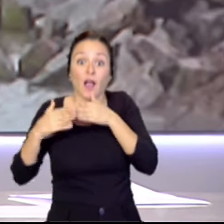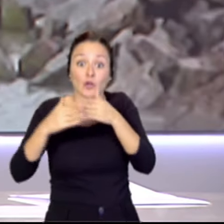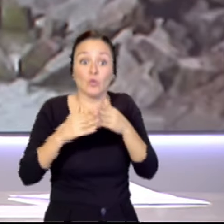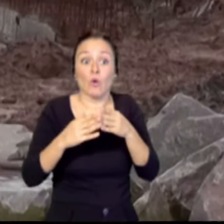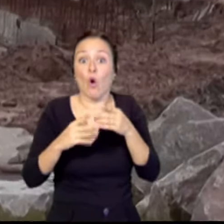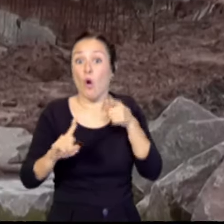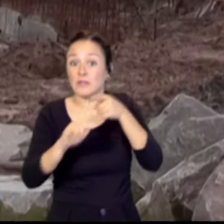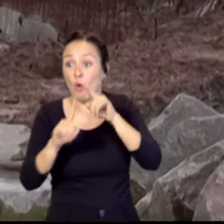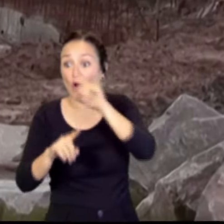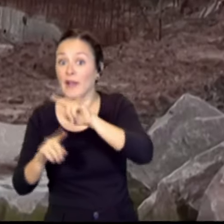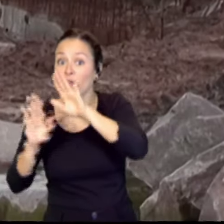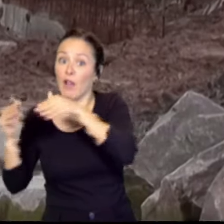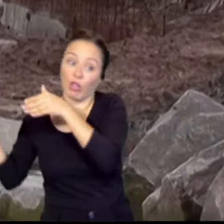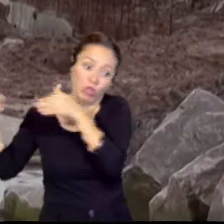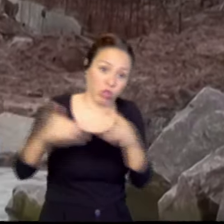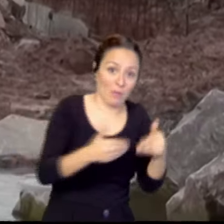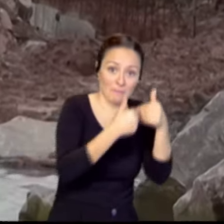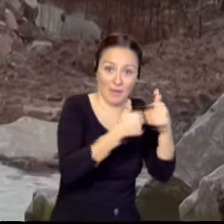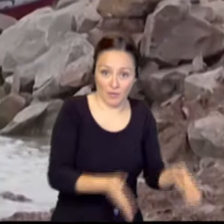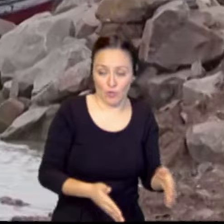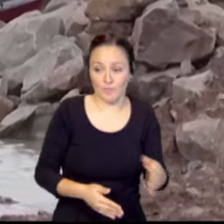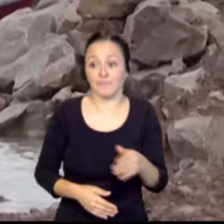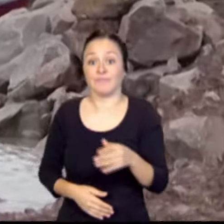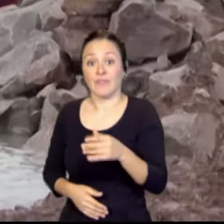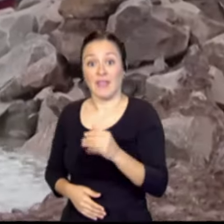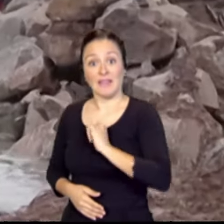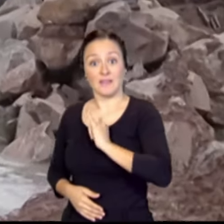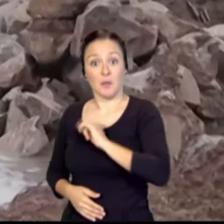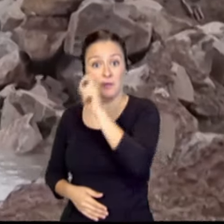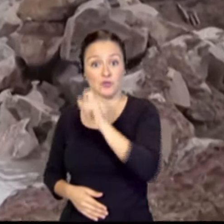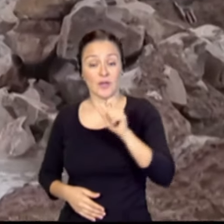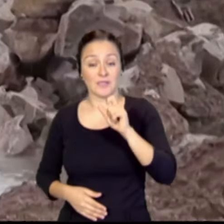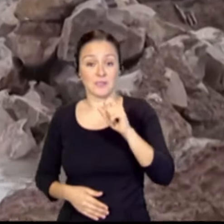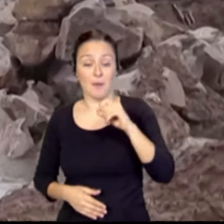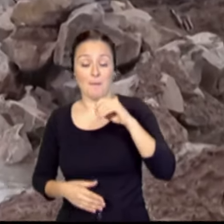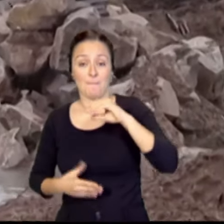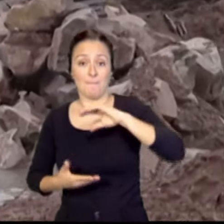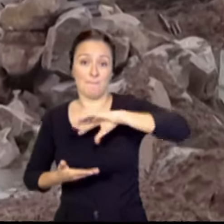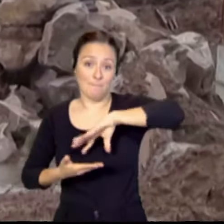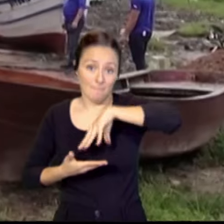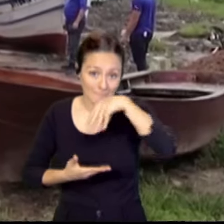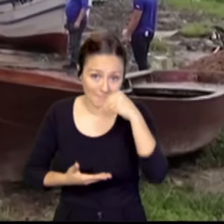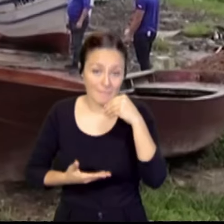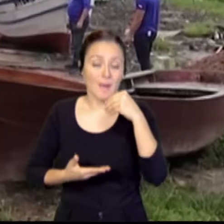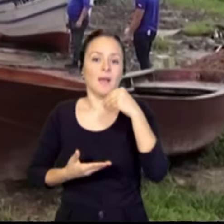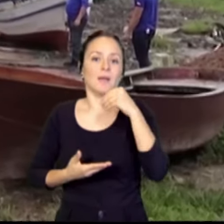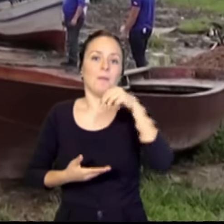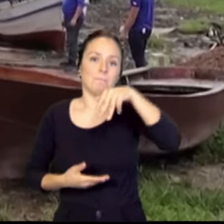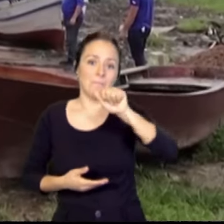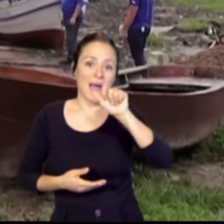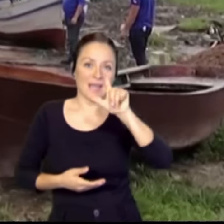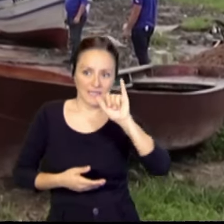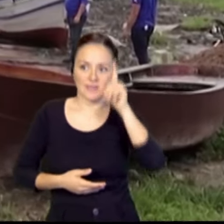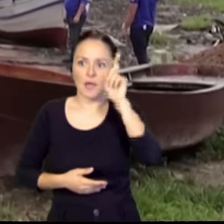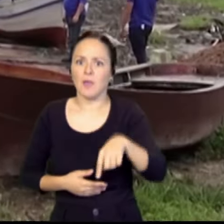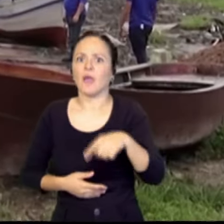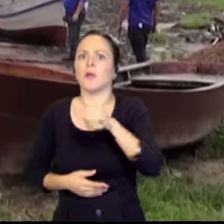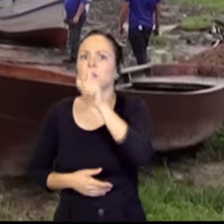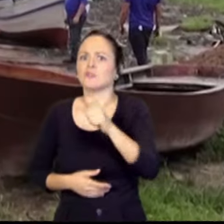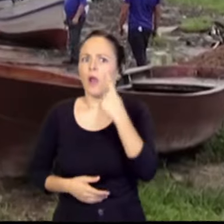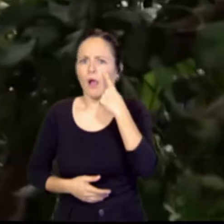Canarias además de la identidad ciudadanos mauritanos y malí los trabajos de los peritos tienen por objetivo verificar el origen de los